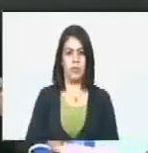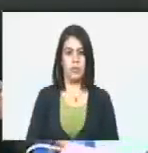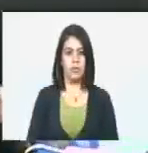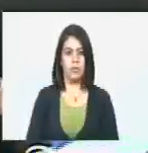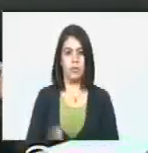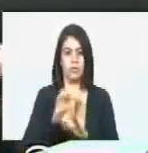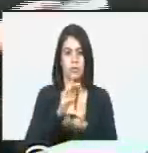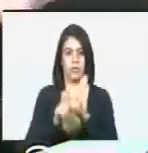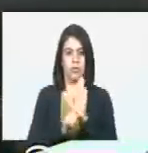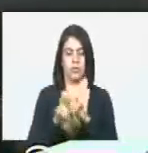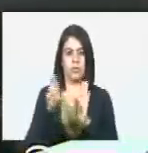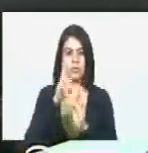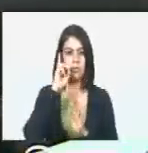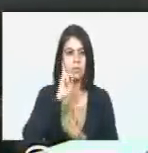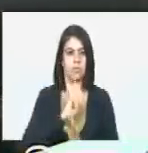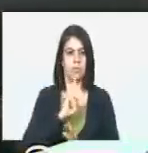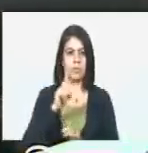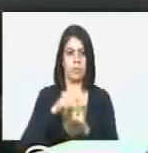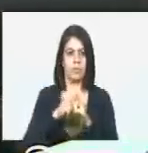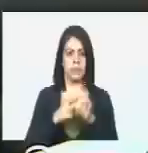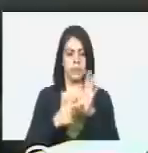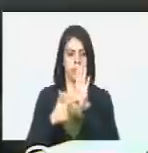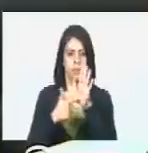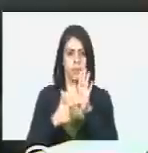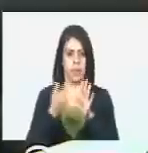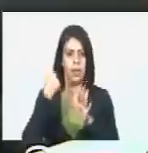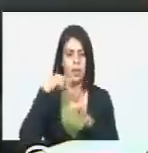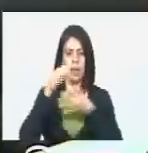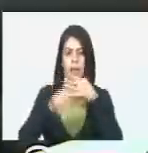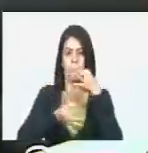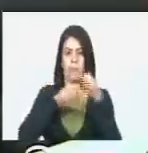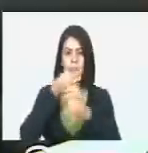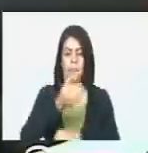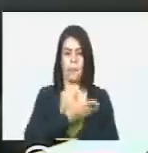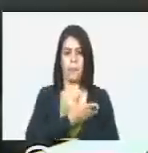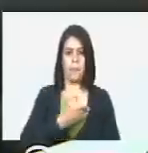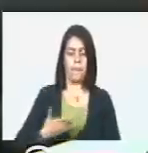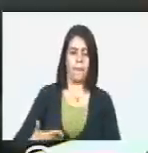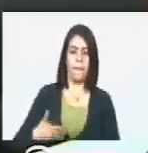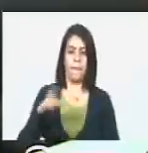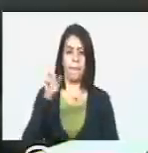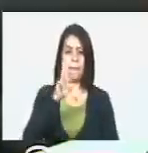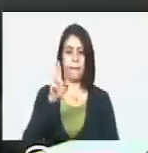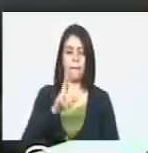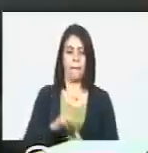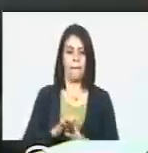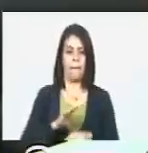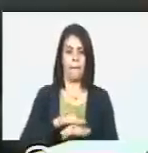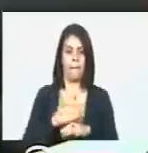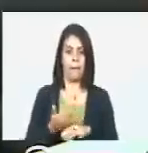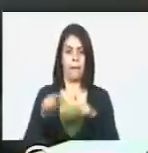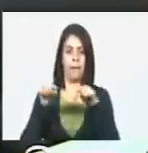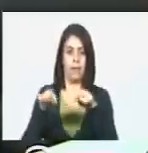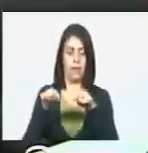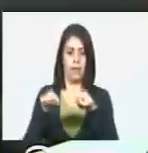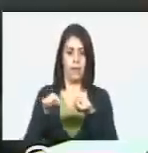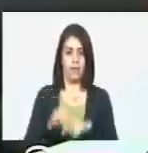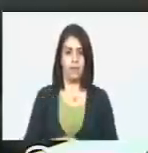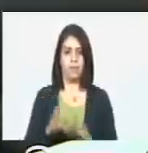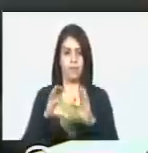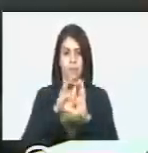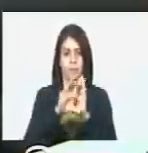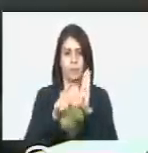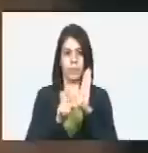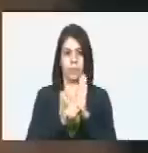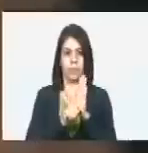República Bolivariana, como lo explicaba ayer el presidente de la República, porque es que esta Constitución